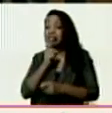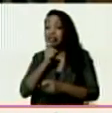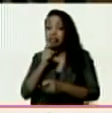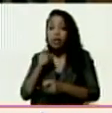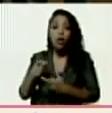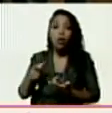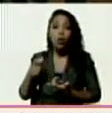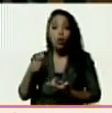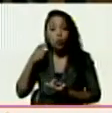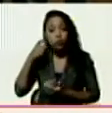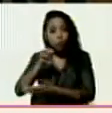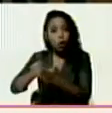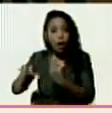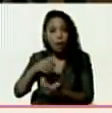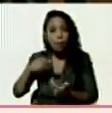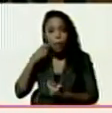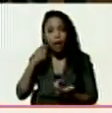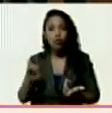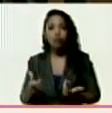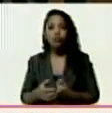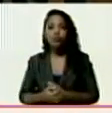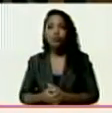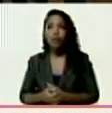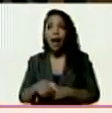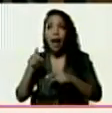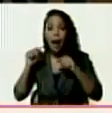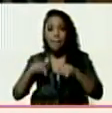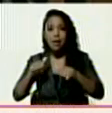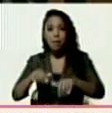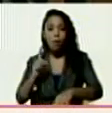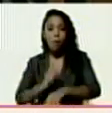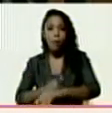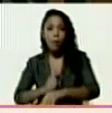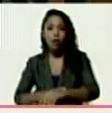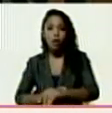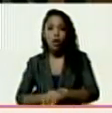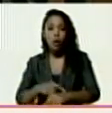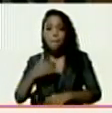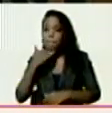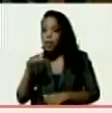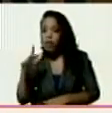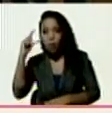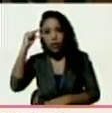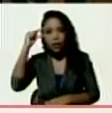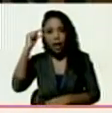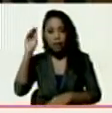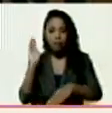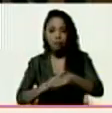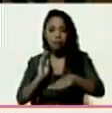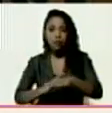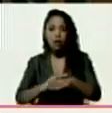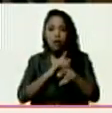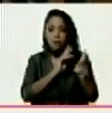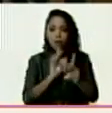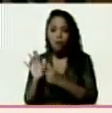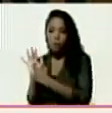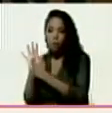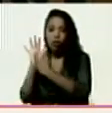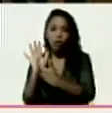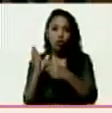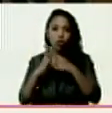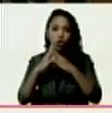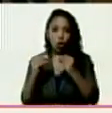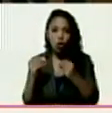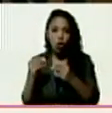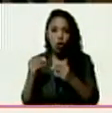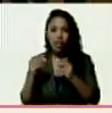manera que en este preciso momento, en los próximos días, estaremos oficiando todo lo relacionado